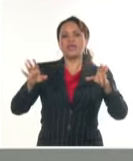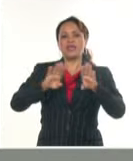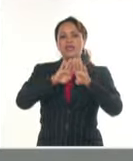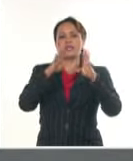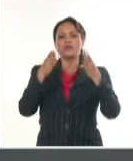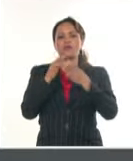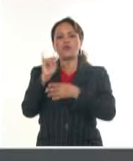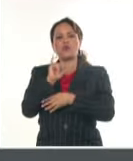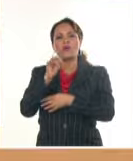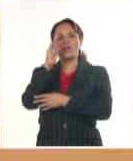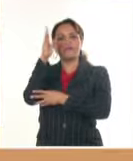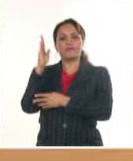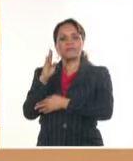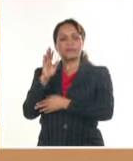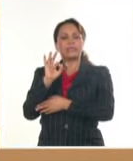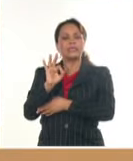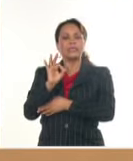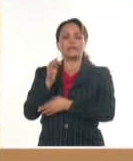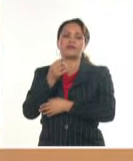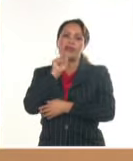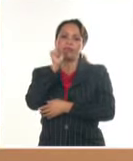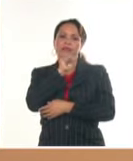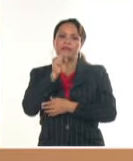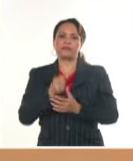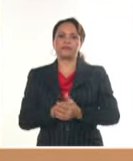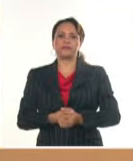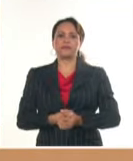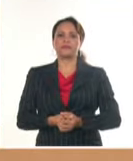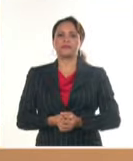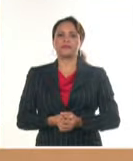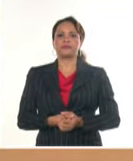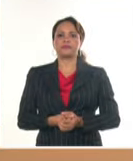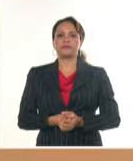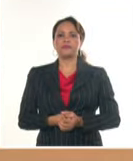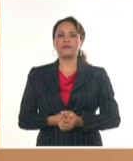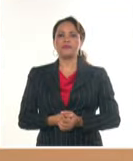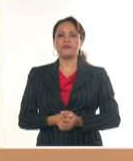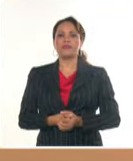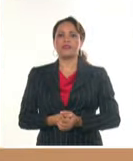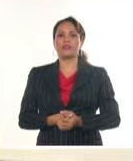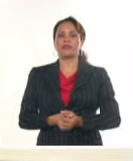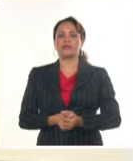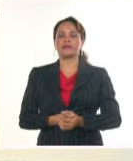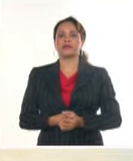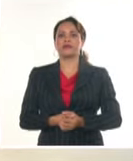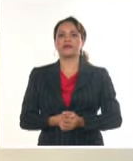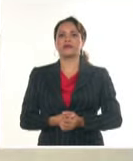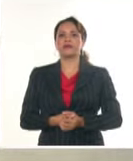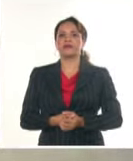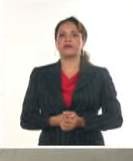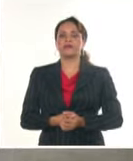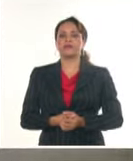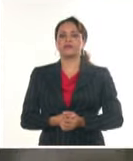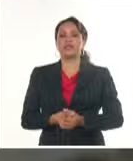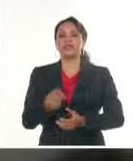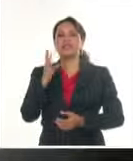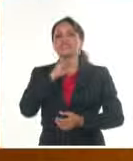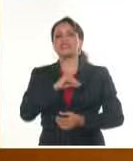brasileños, que era la música que más me gustaba a mí. Orlando Quiroga la bautizó con el apodo